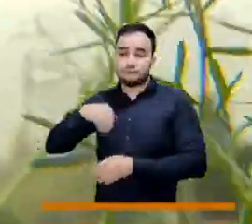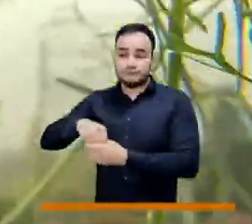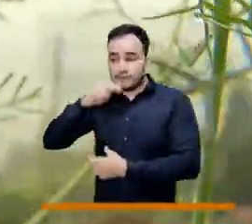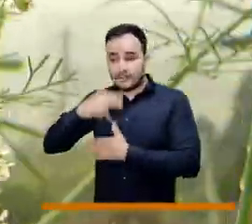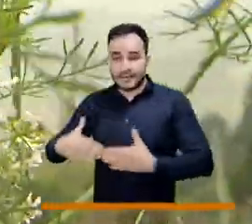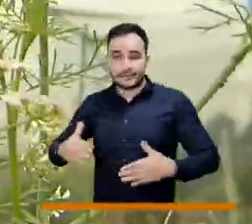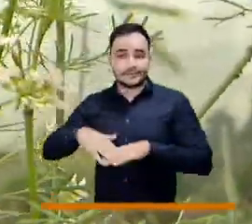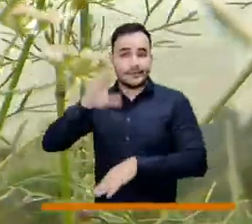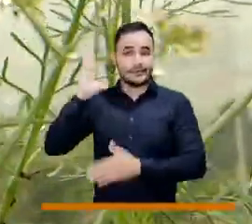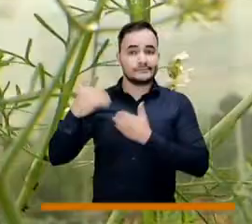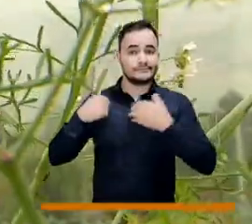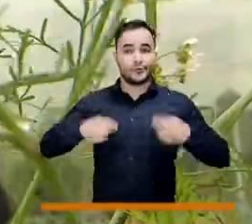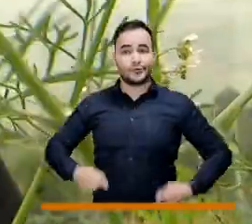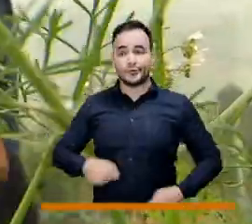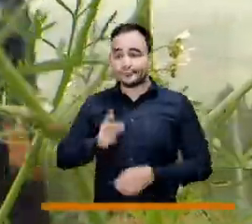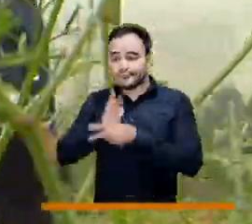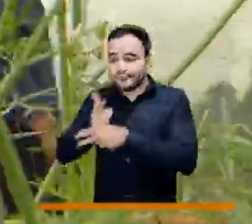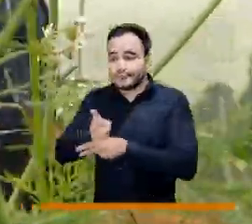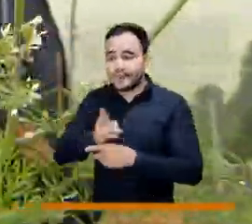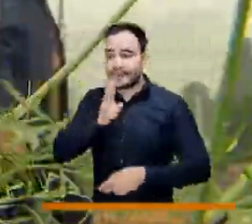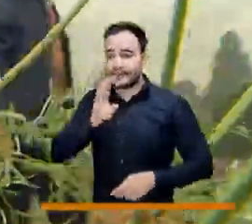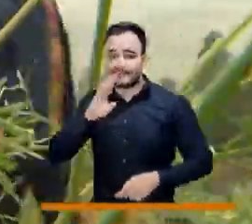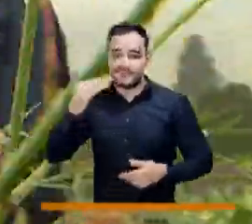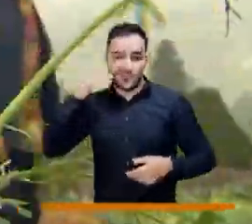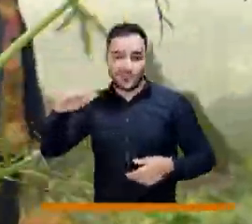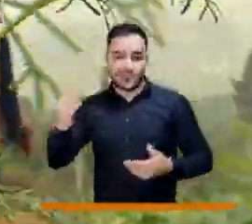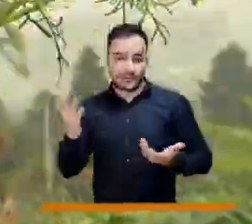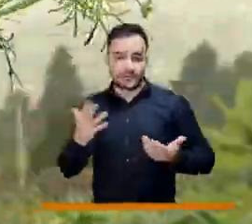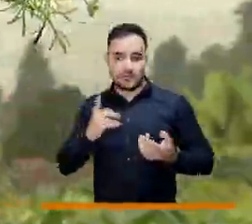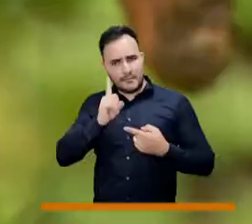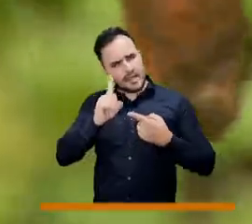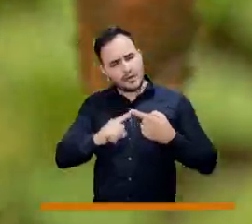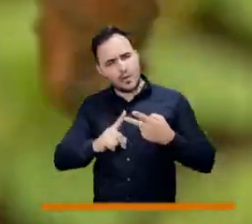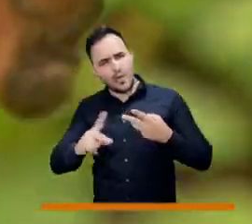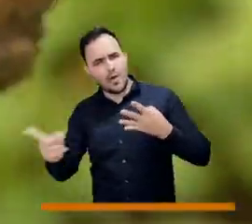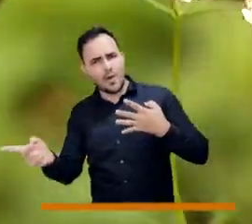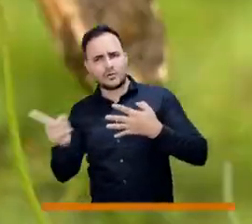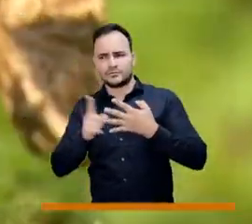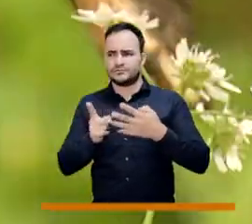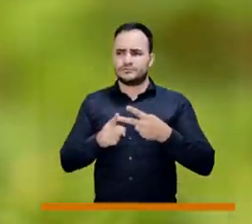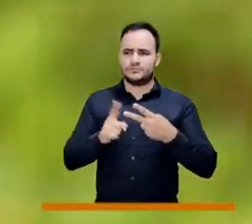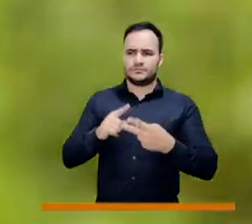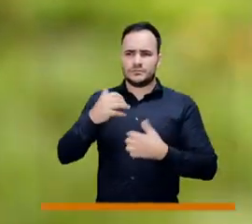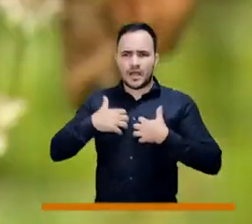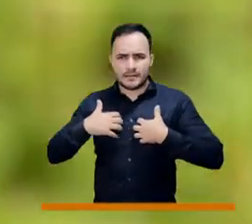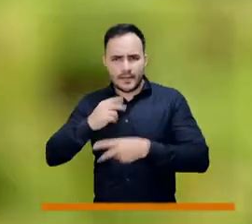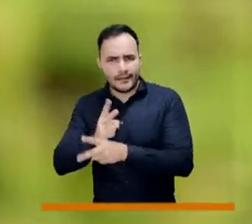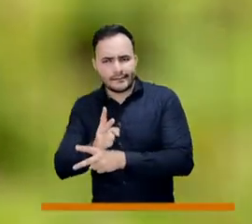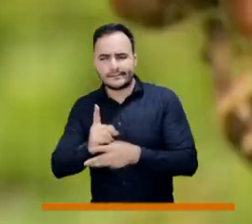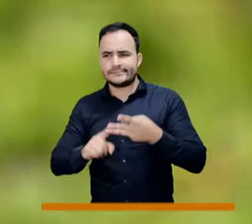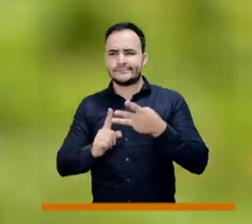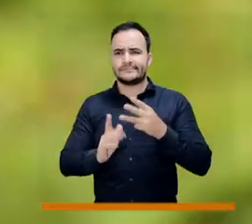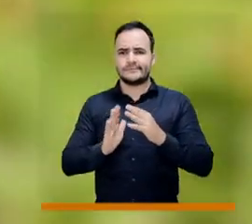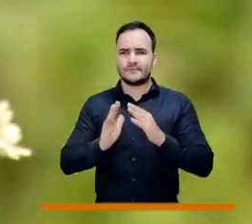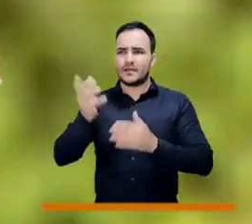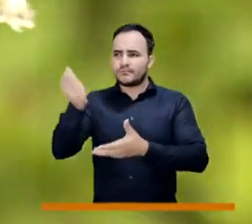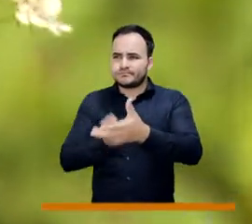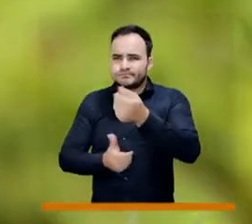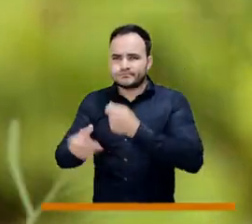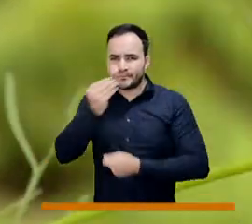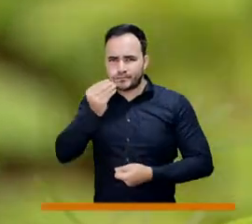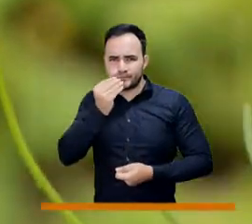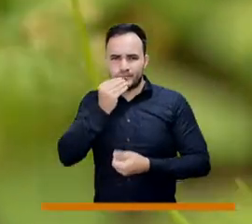cuidado de los hijos, digamos el cuidado entre comillas normal, está el cuidado de los animales, el cuidado de las huertas, pero que